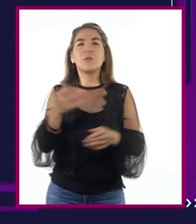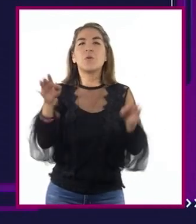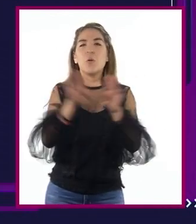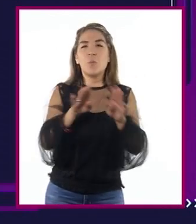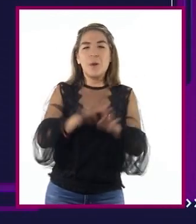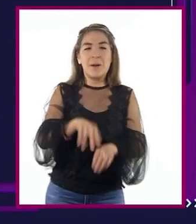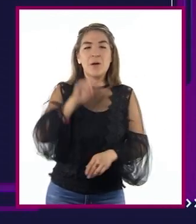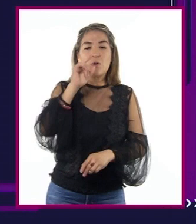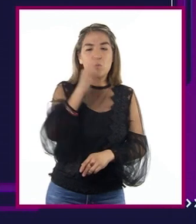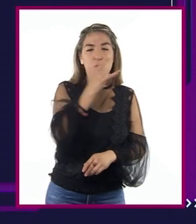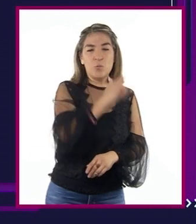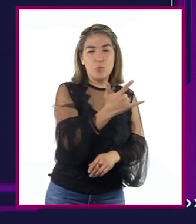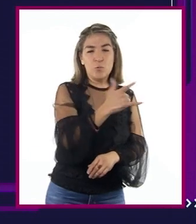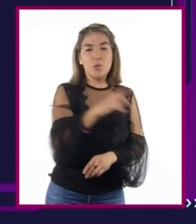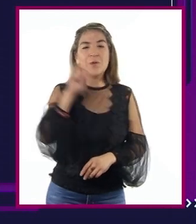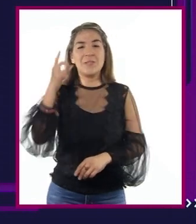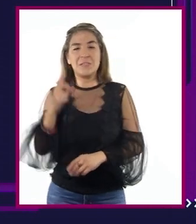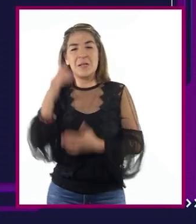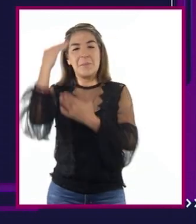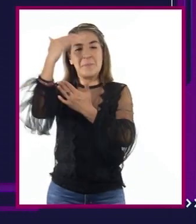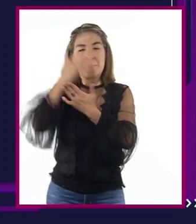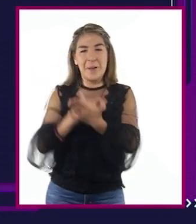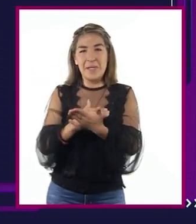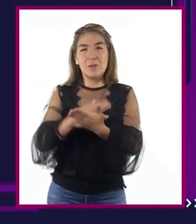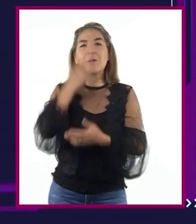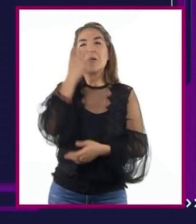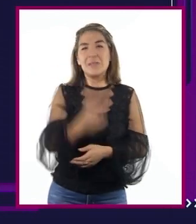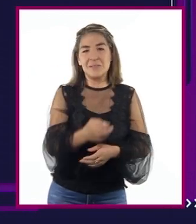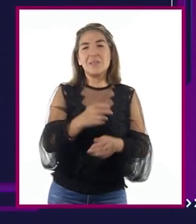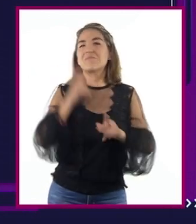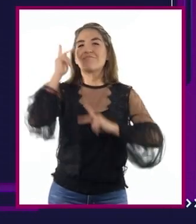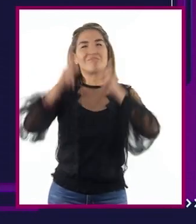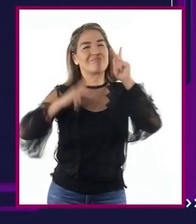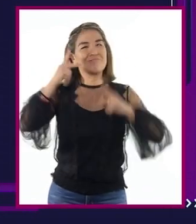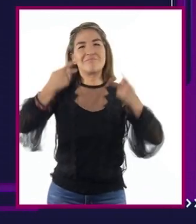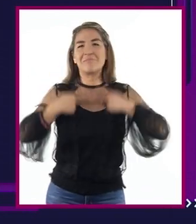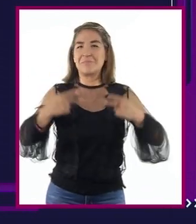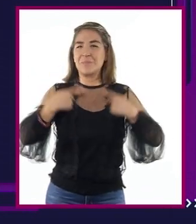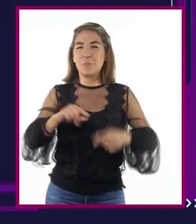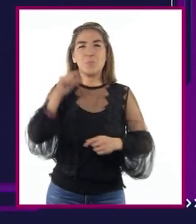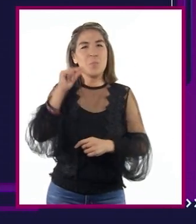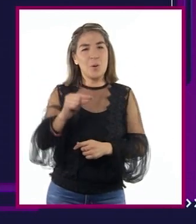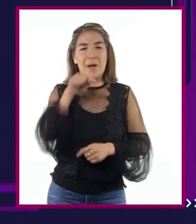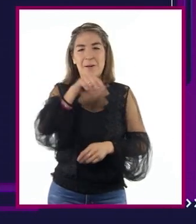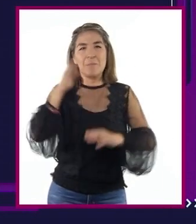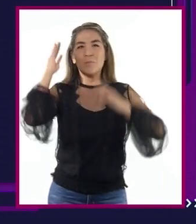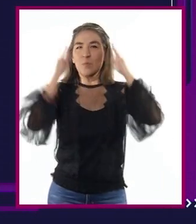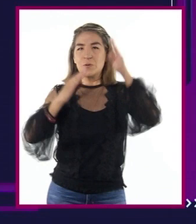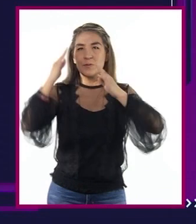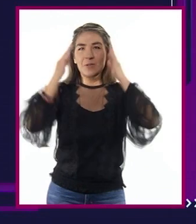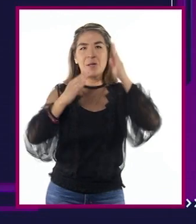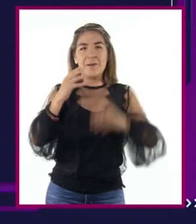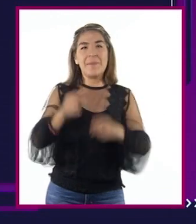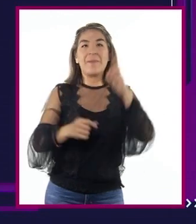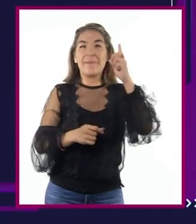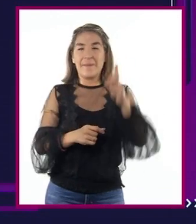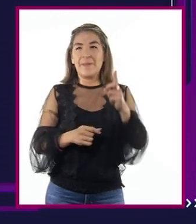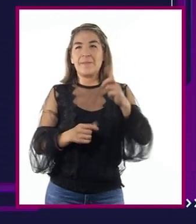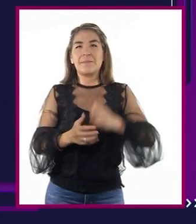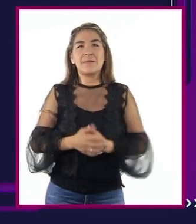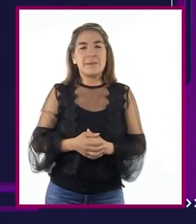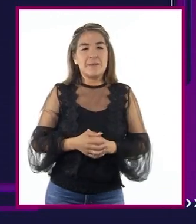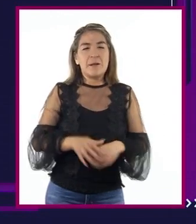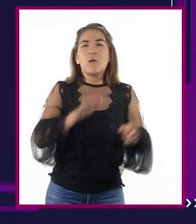y diciembre. Así que estos meses hubo la menor asistencia al museo. Inciso D.